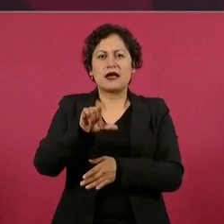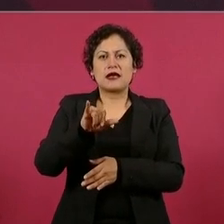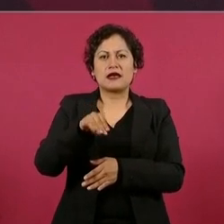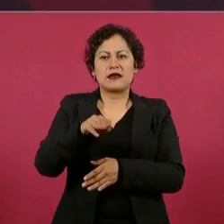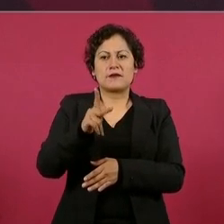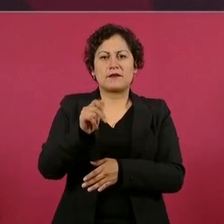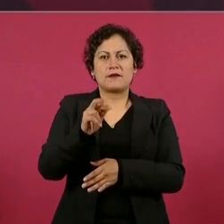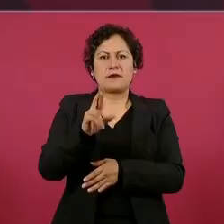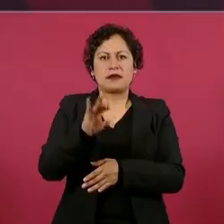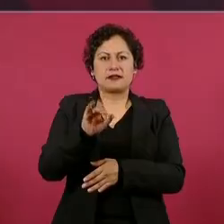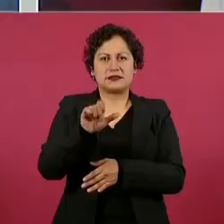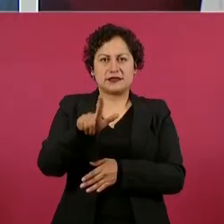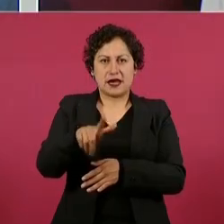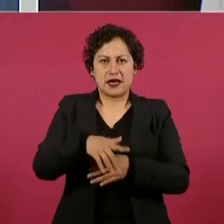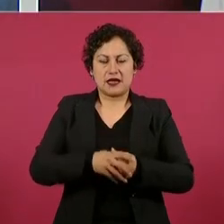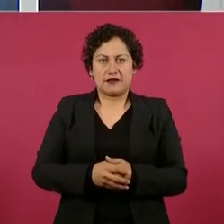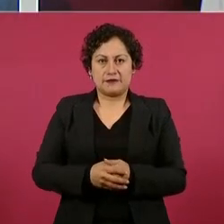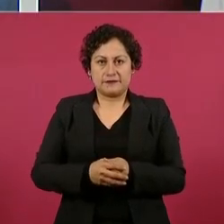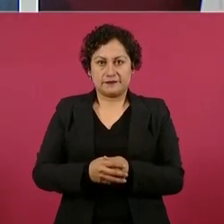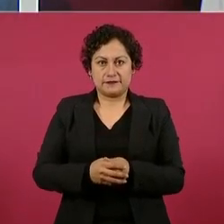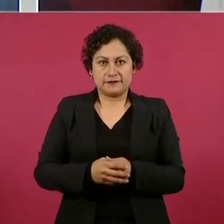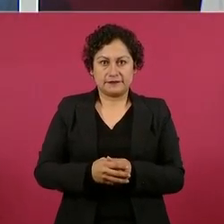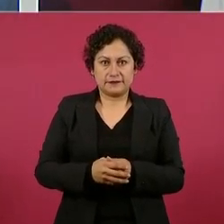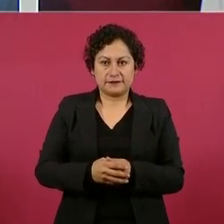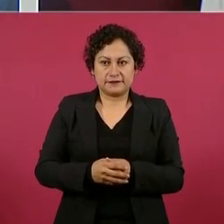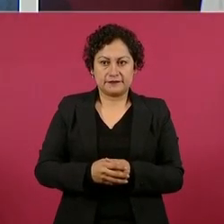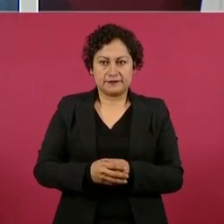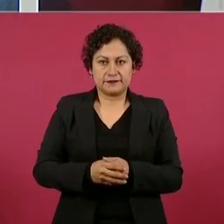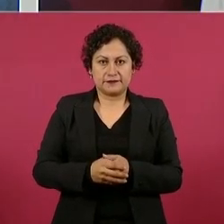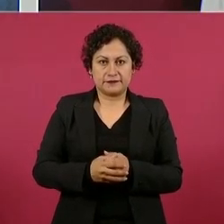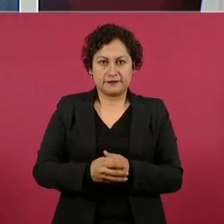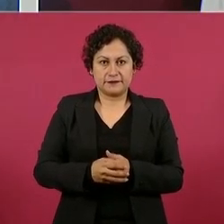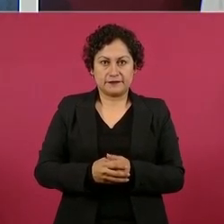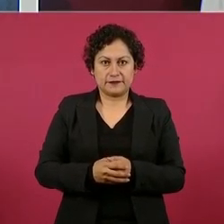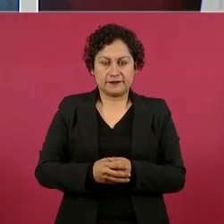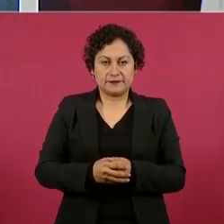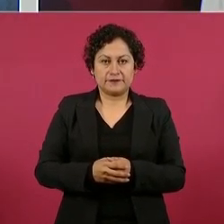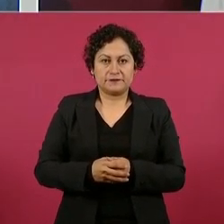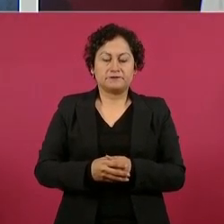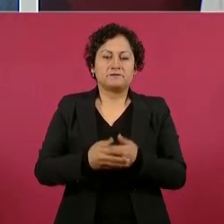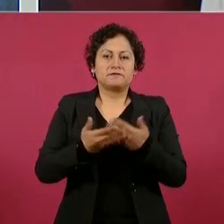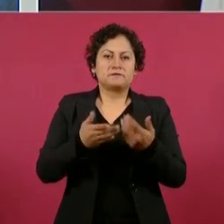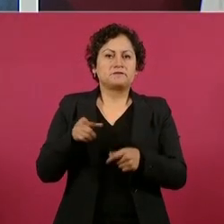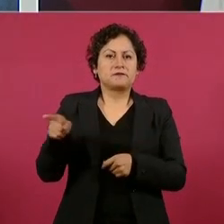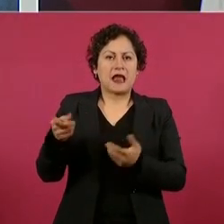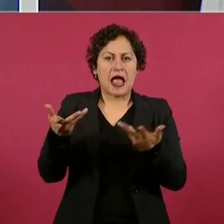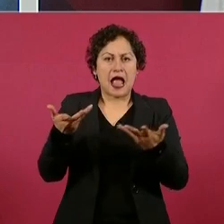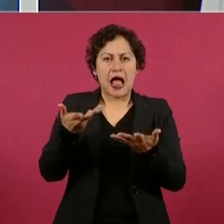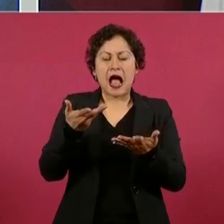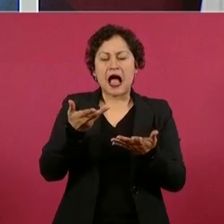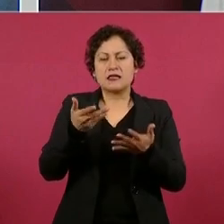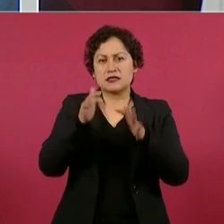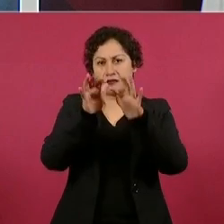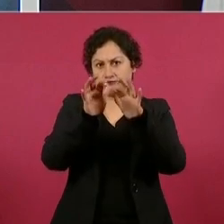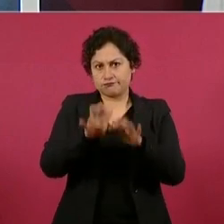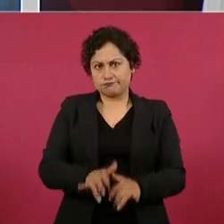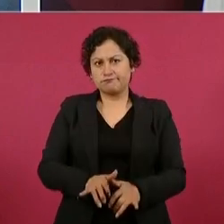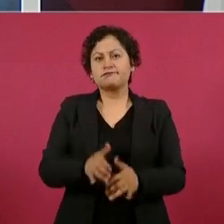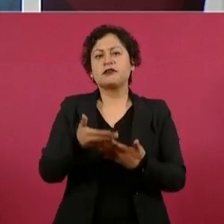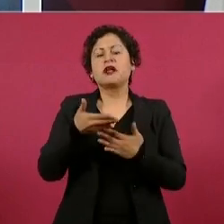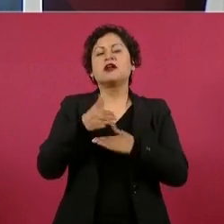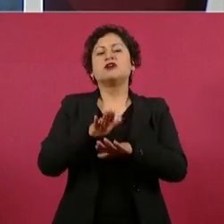y hace un escrito, una crónica de la visita de